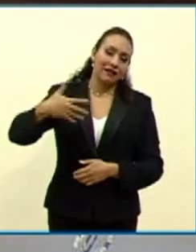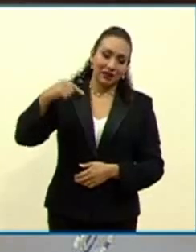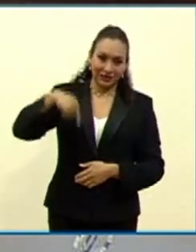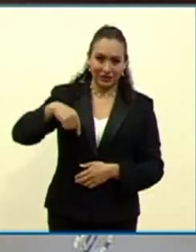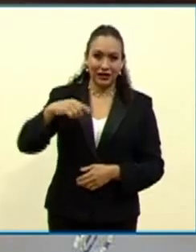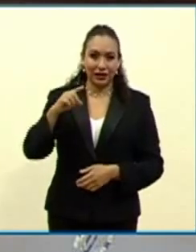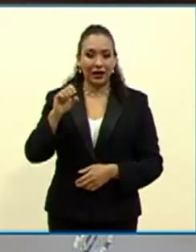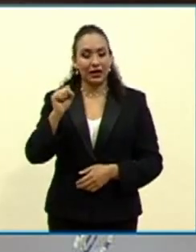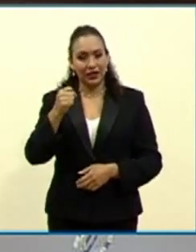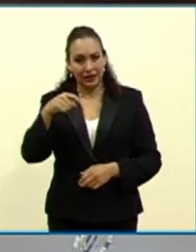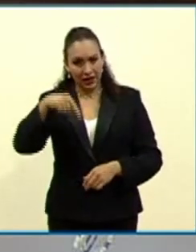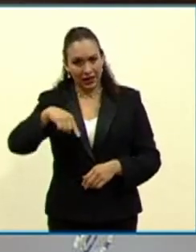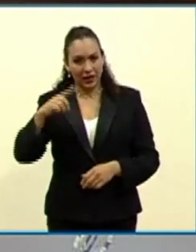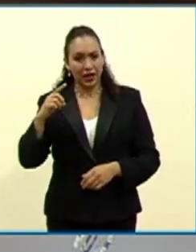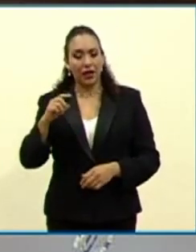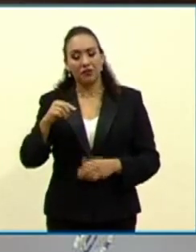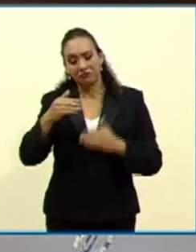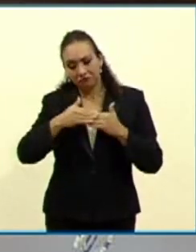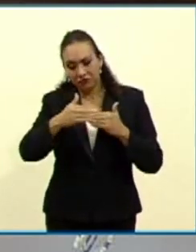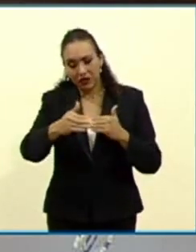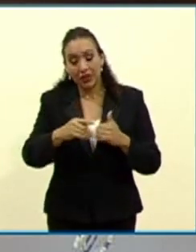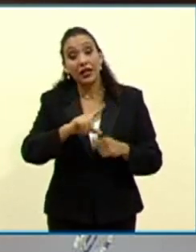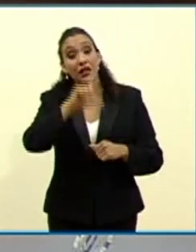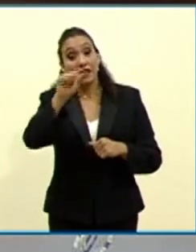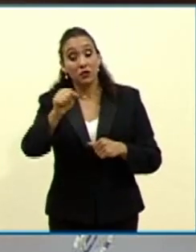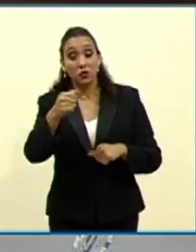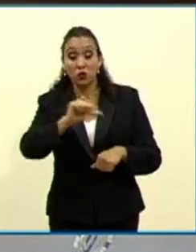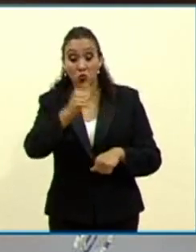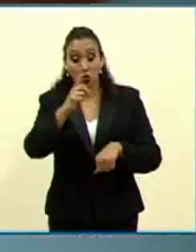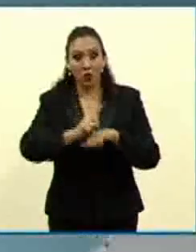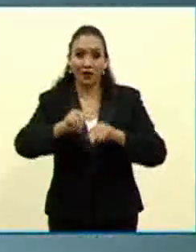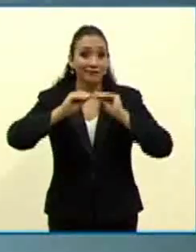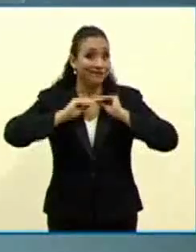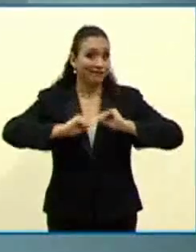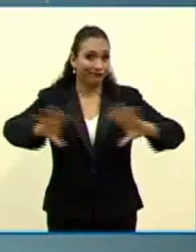presente año y entró en vigor al día siguiente de su publicación.